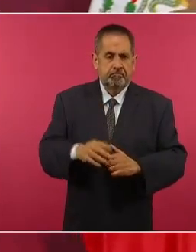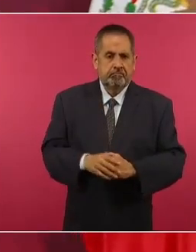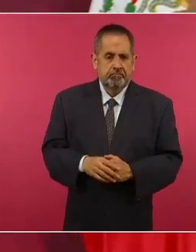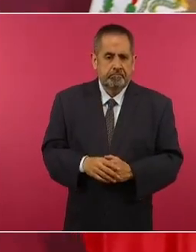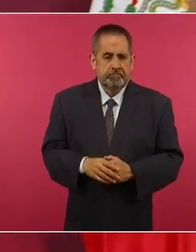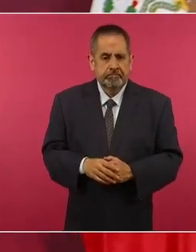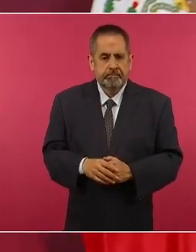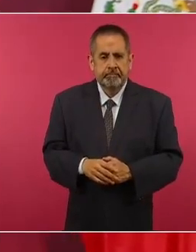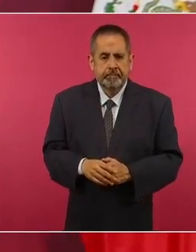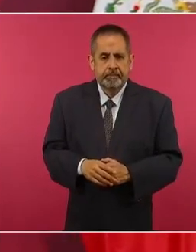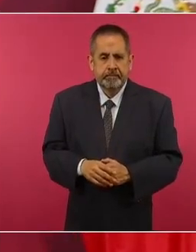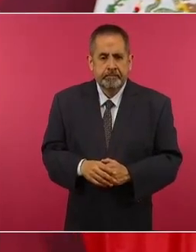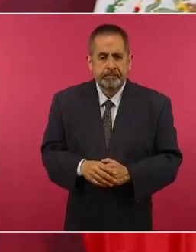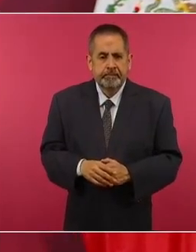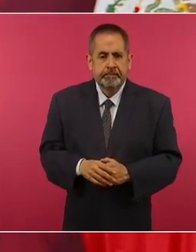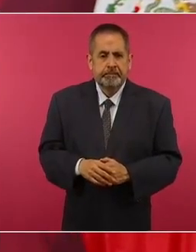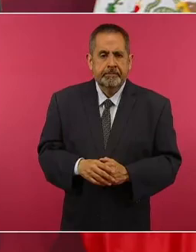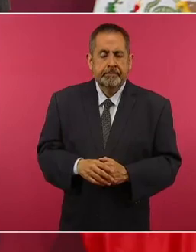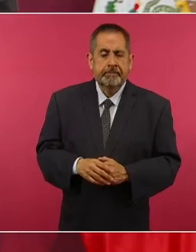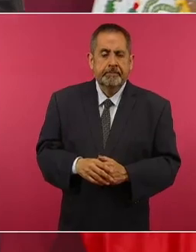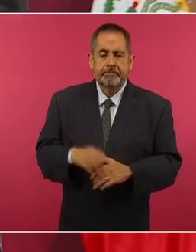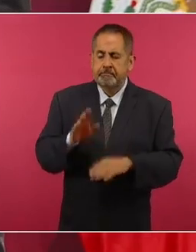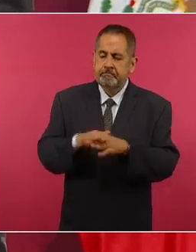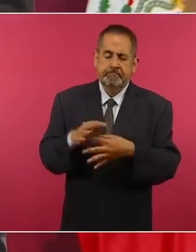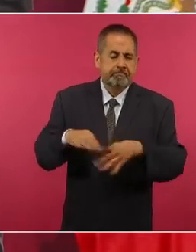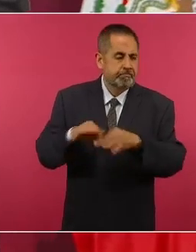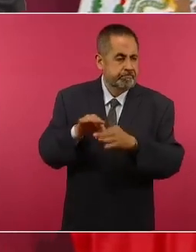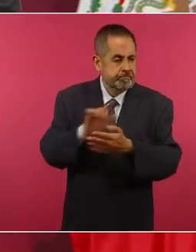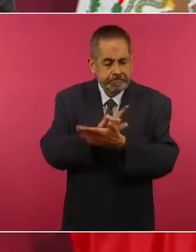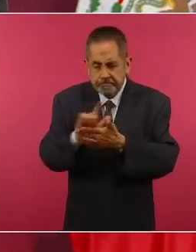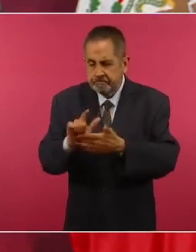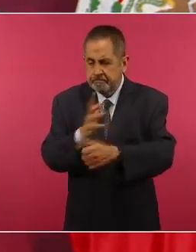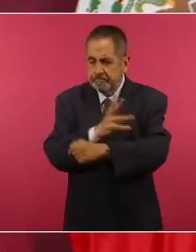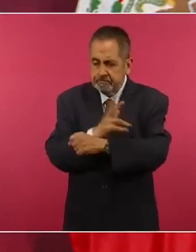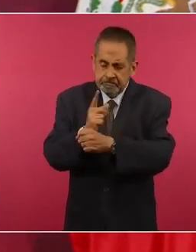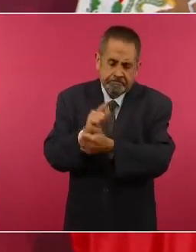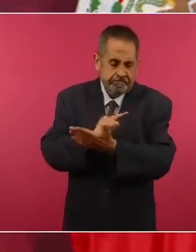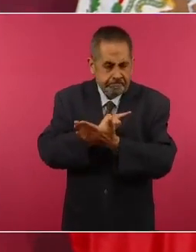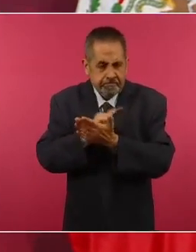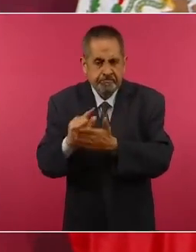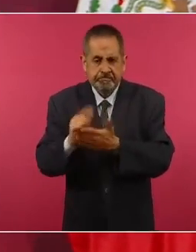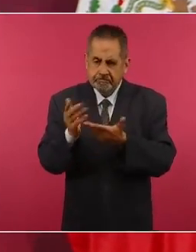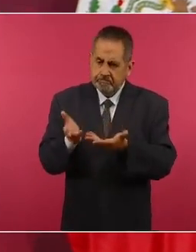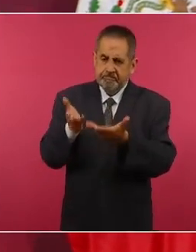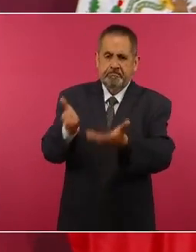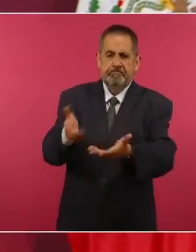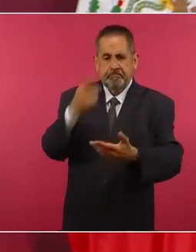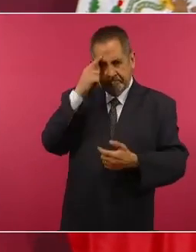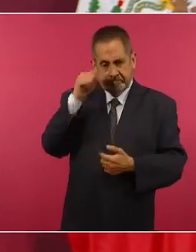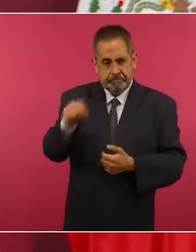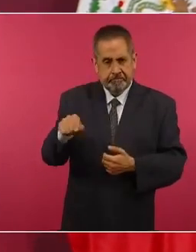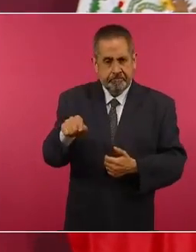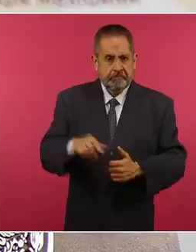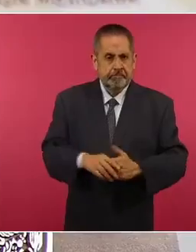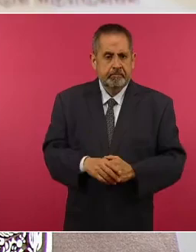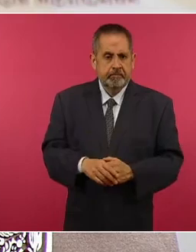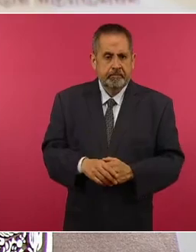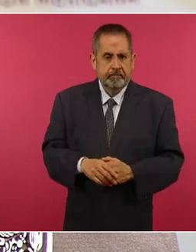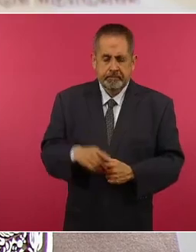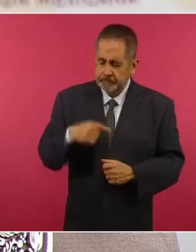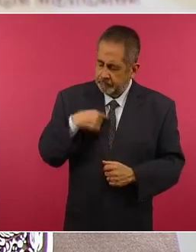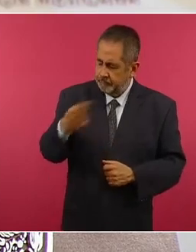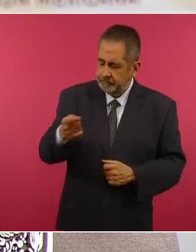lo más limpio, puro, que